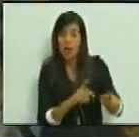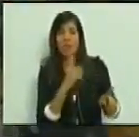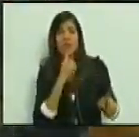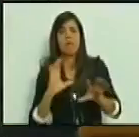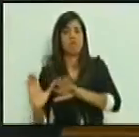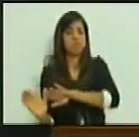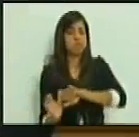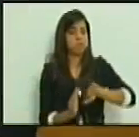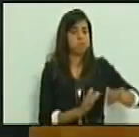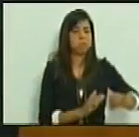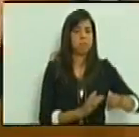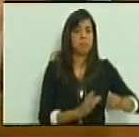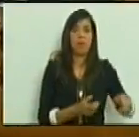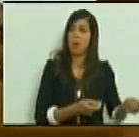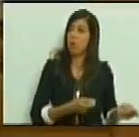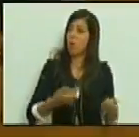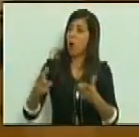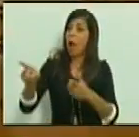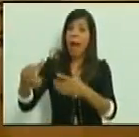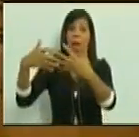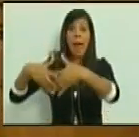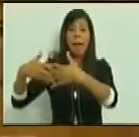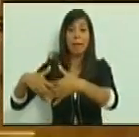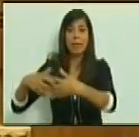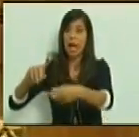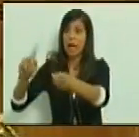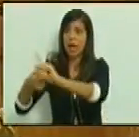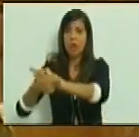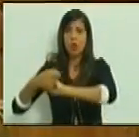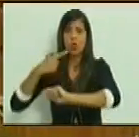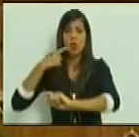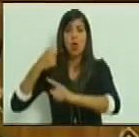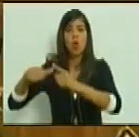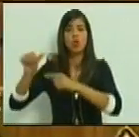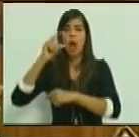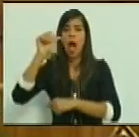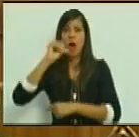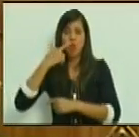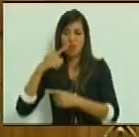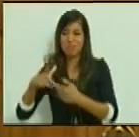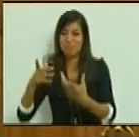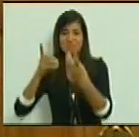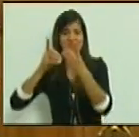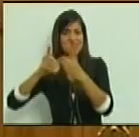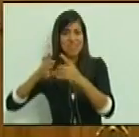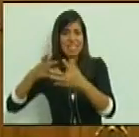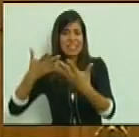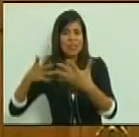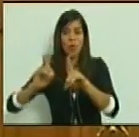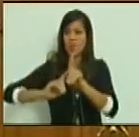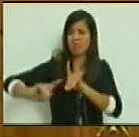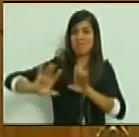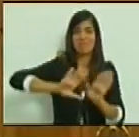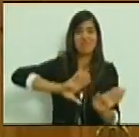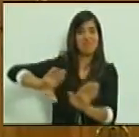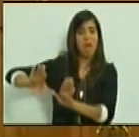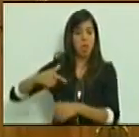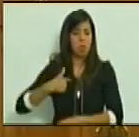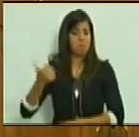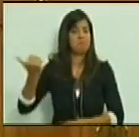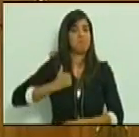arrimo a Arroz del Alba, por ejemplo, que tiene una planta transformadora, porque depende de otro ministerio. Y se lo llevo a quien me dé la